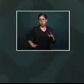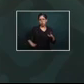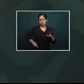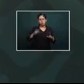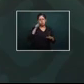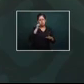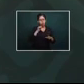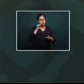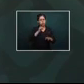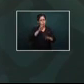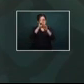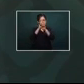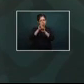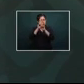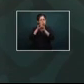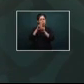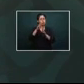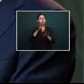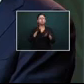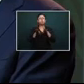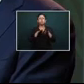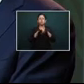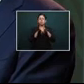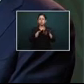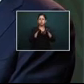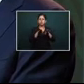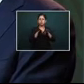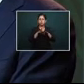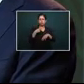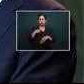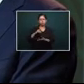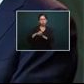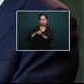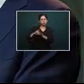siempre respetuoso al derecho ajeno,